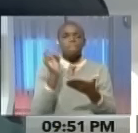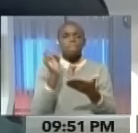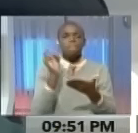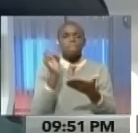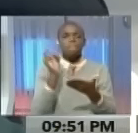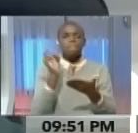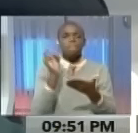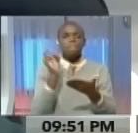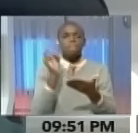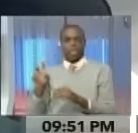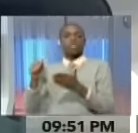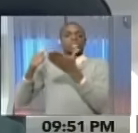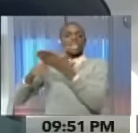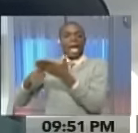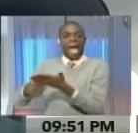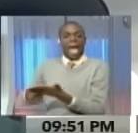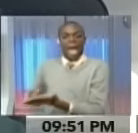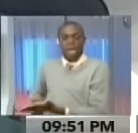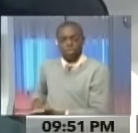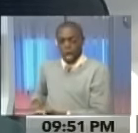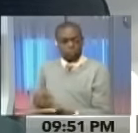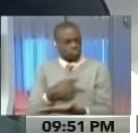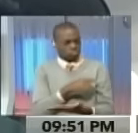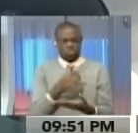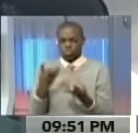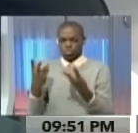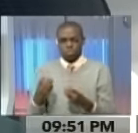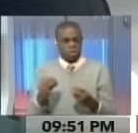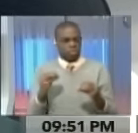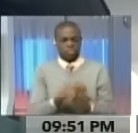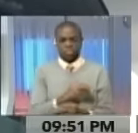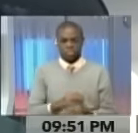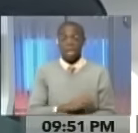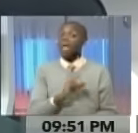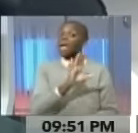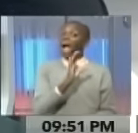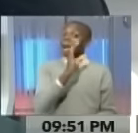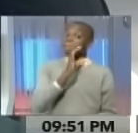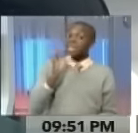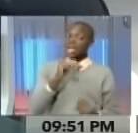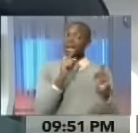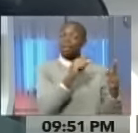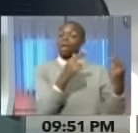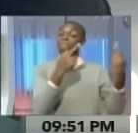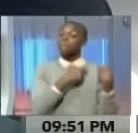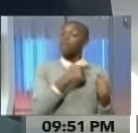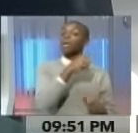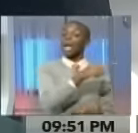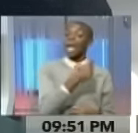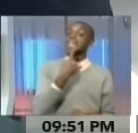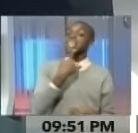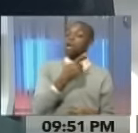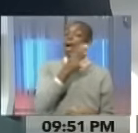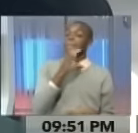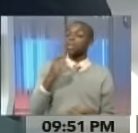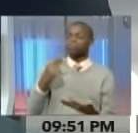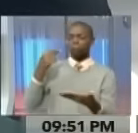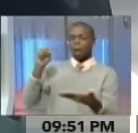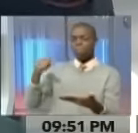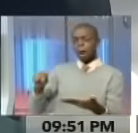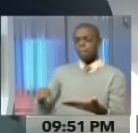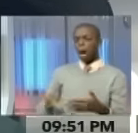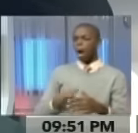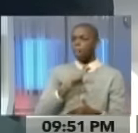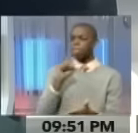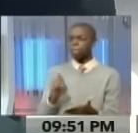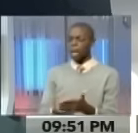existen porque capr dijo repito fueron auditadas y verificadas todas y cada una de esas firmas